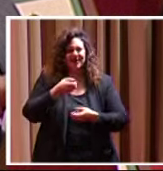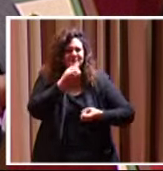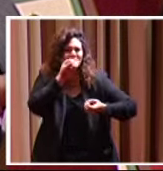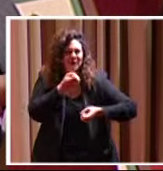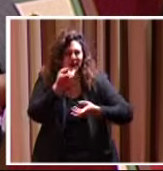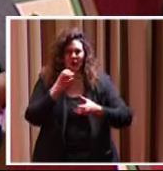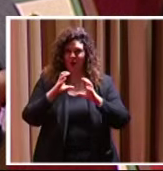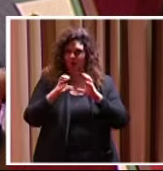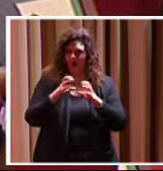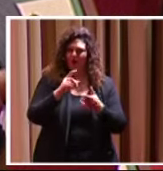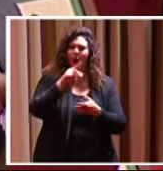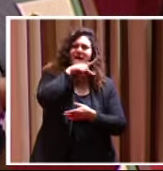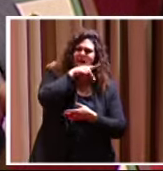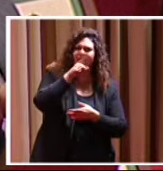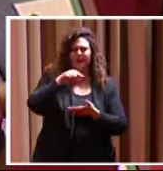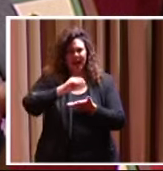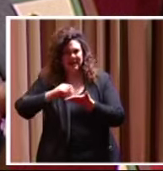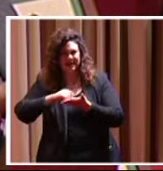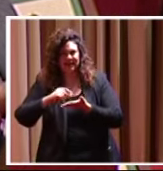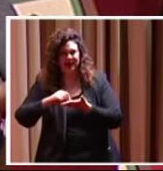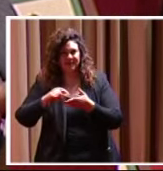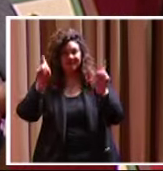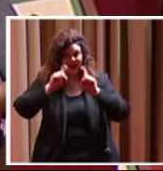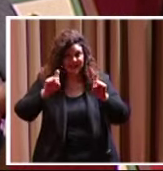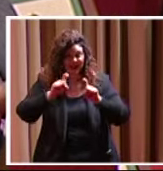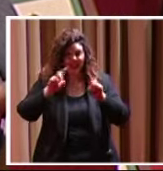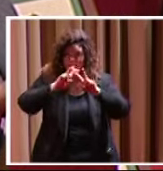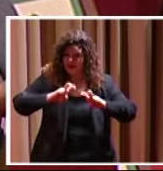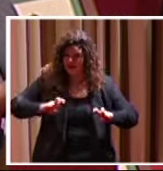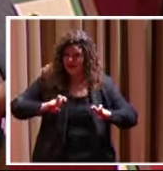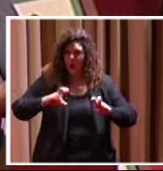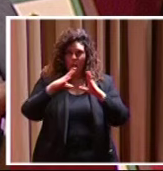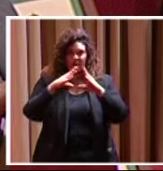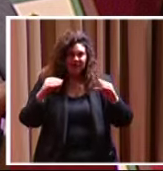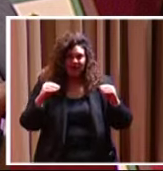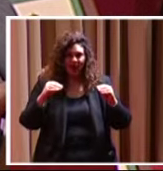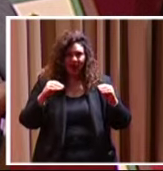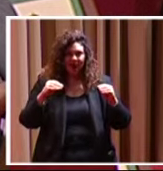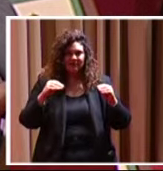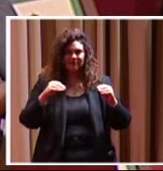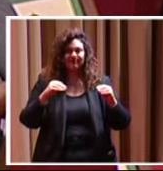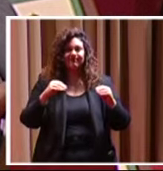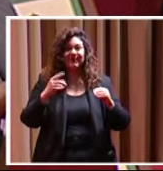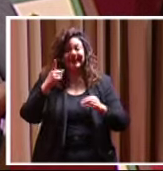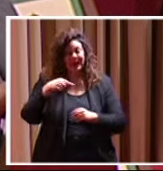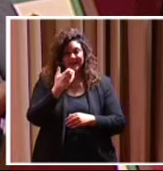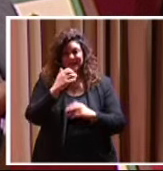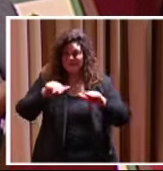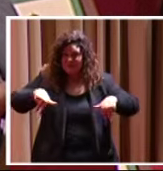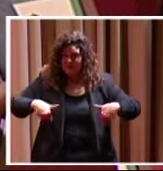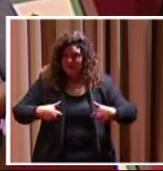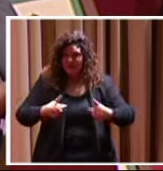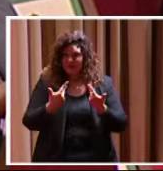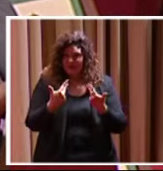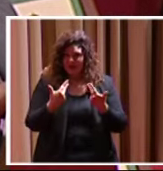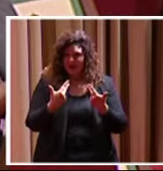la comunicación hablada y escrita, la enseñanza, la investigación y la universidad, así como, si me lo permitís, aunque en esto